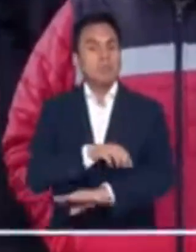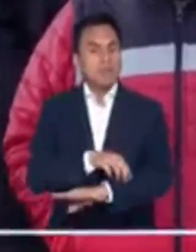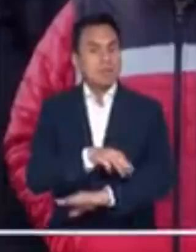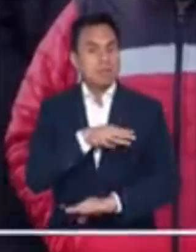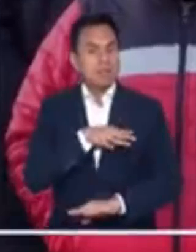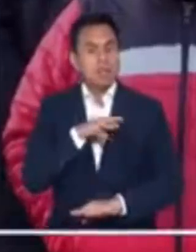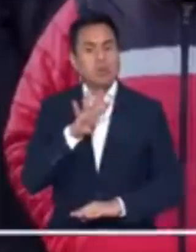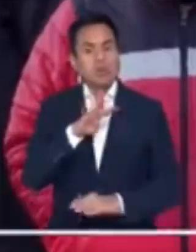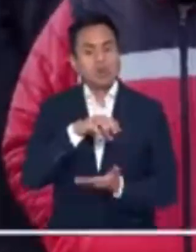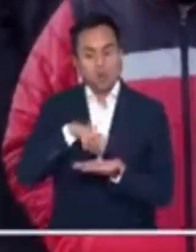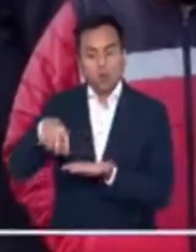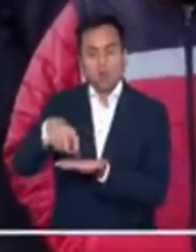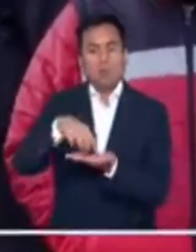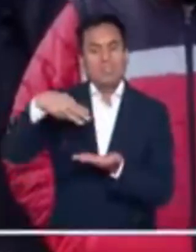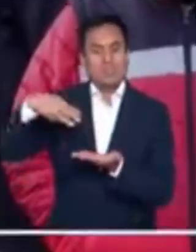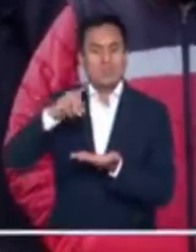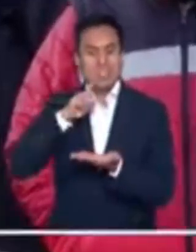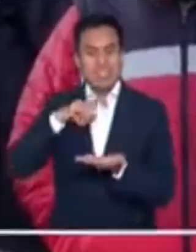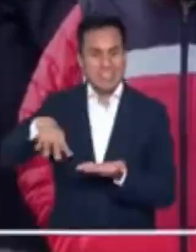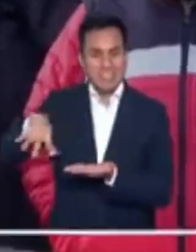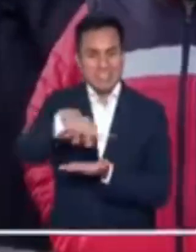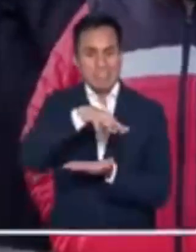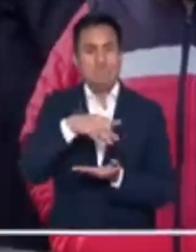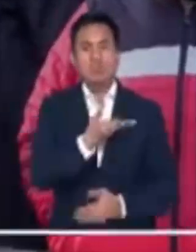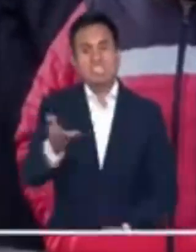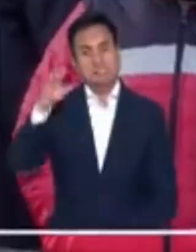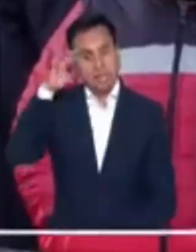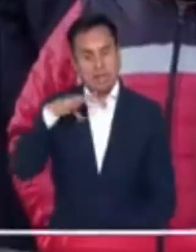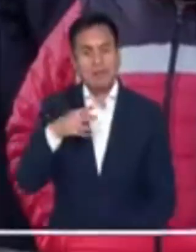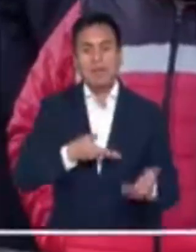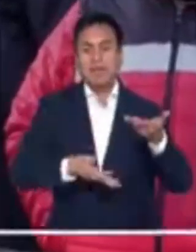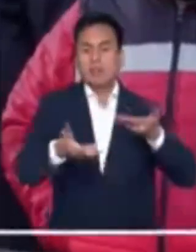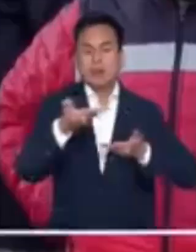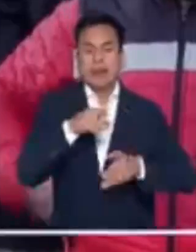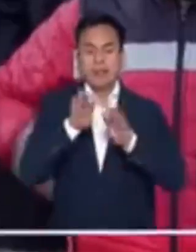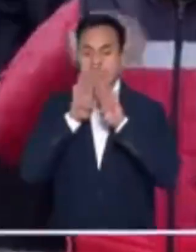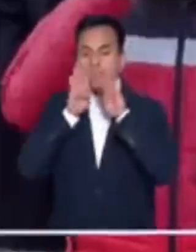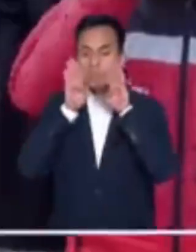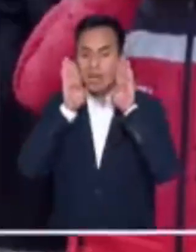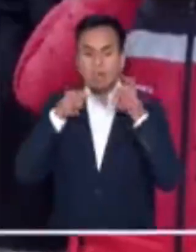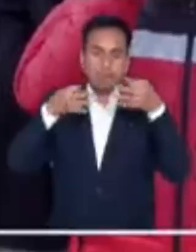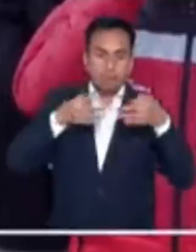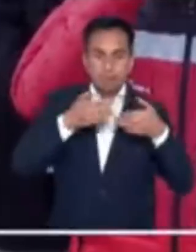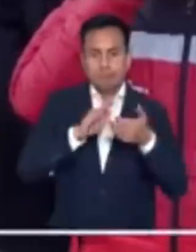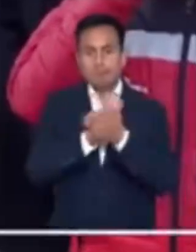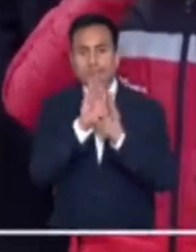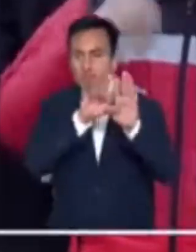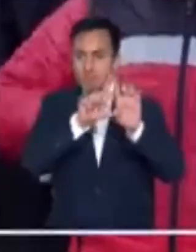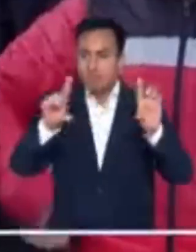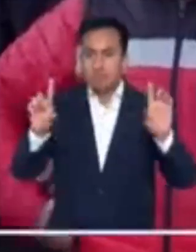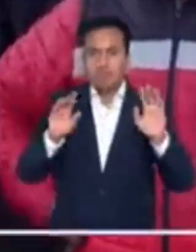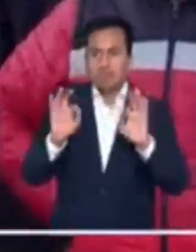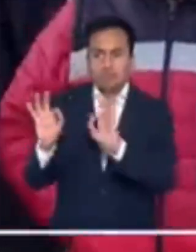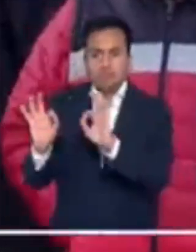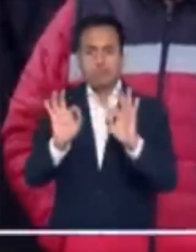cuatro municipios que abarcan el eje. Ya, como ustedes saben, hemos renovado y limpiado y mantenido todas las fachadas del eje.